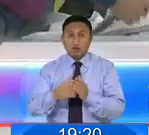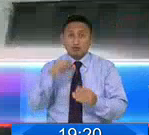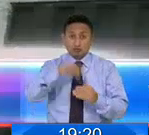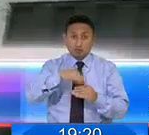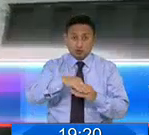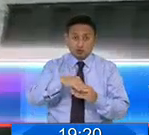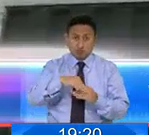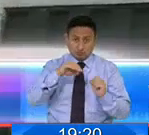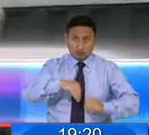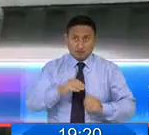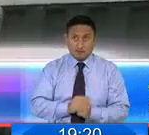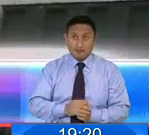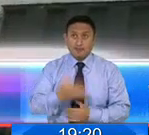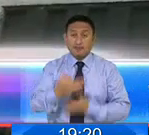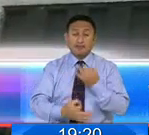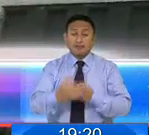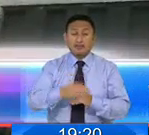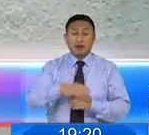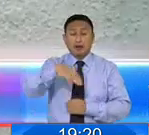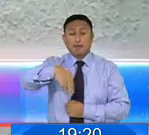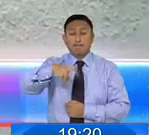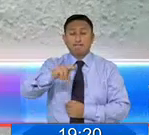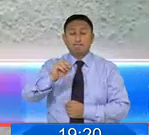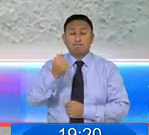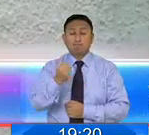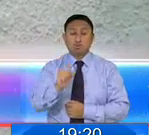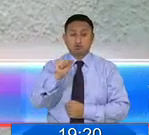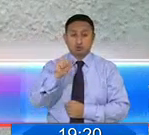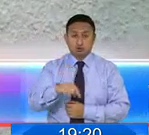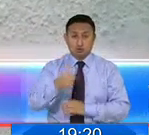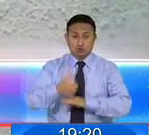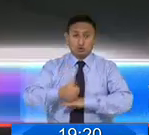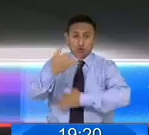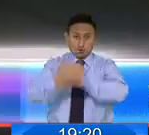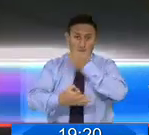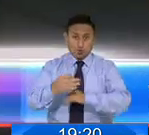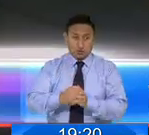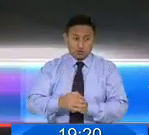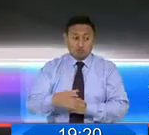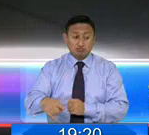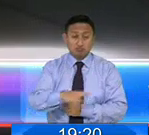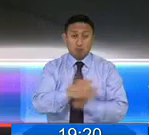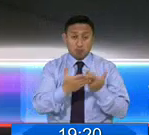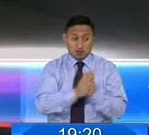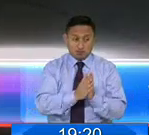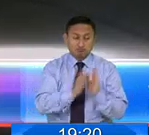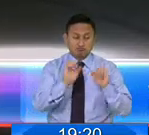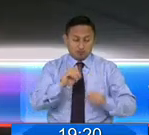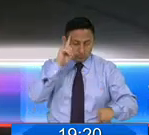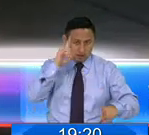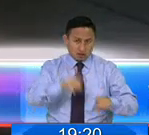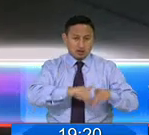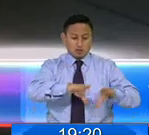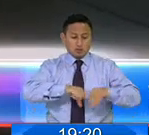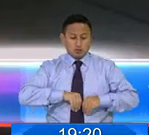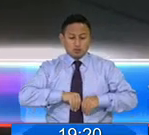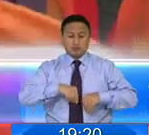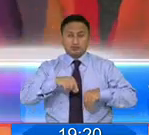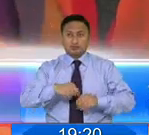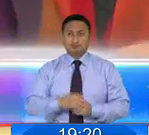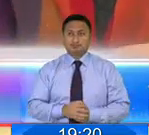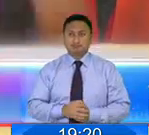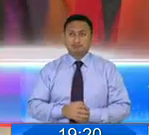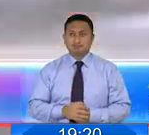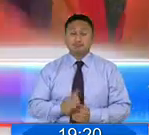parciales, una vez que el juez Fernando Muñoz del Tribunal Contencioso Electoral admitió a trámite la demanda del presidenciable Jaco Pérez